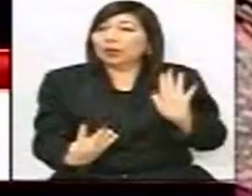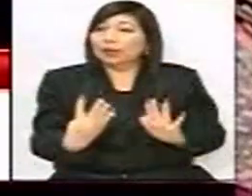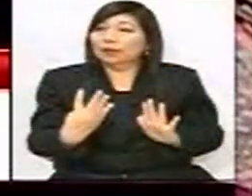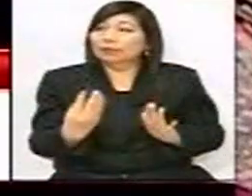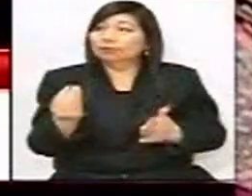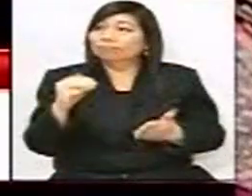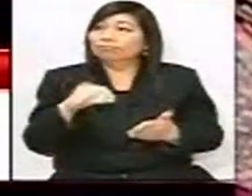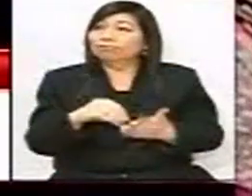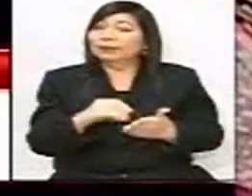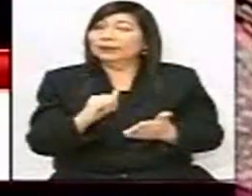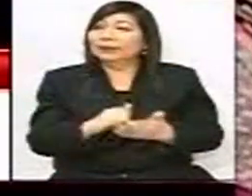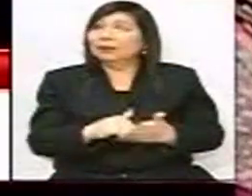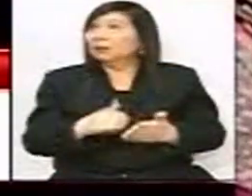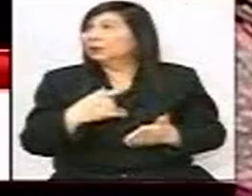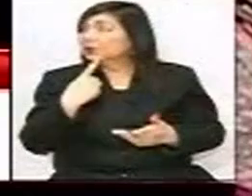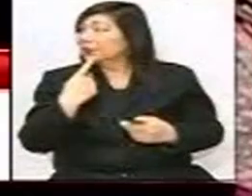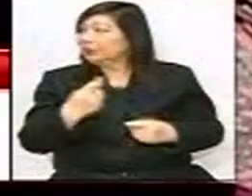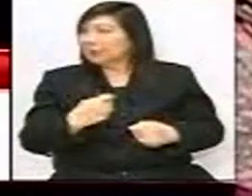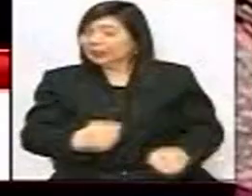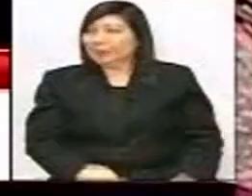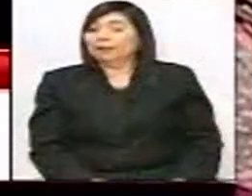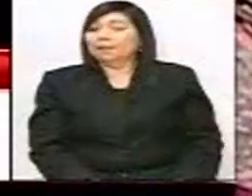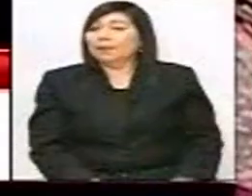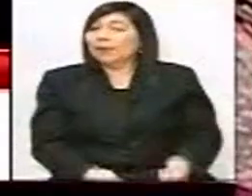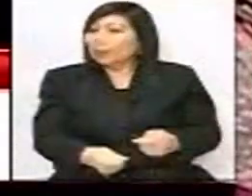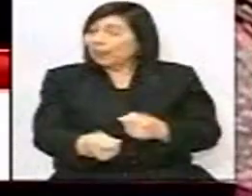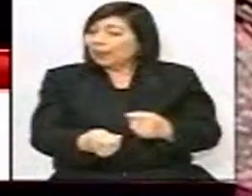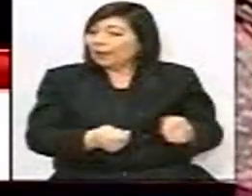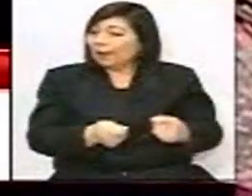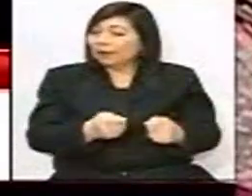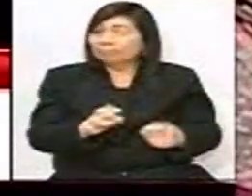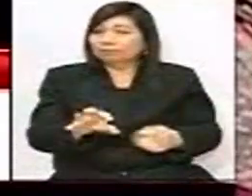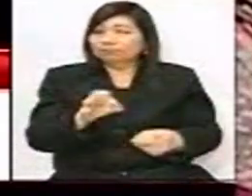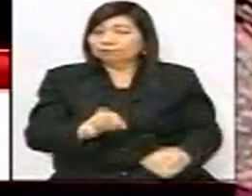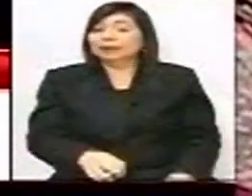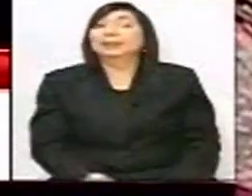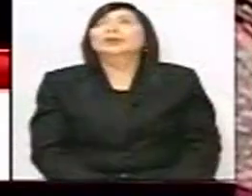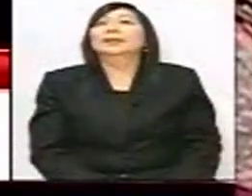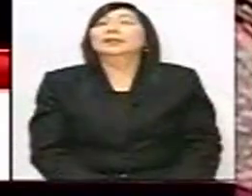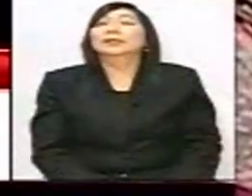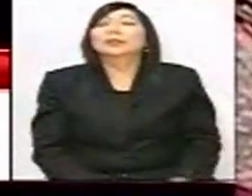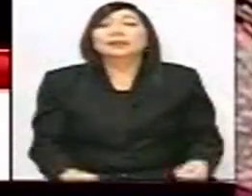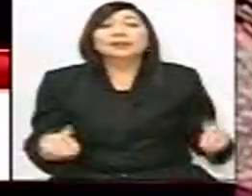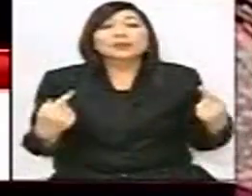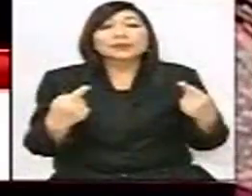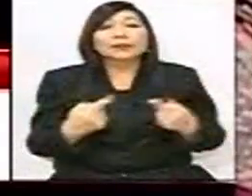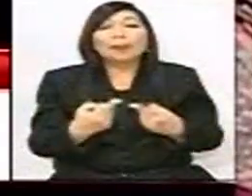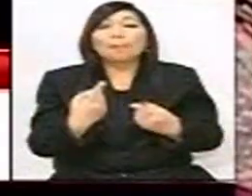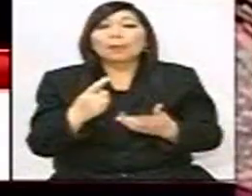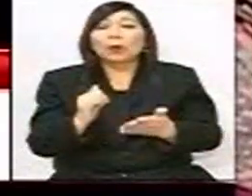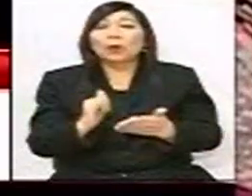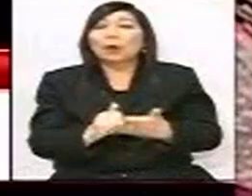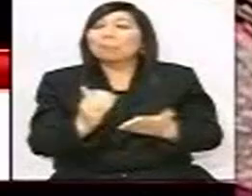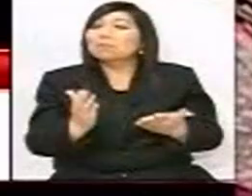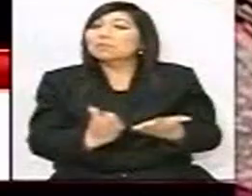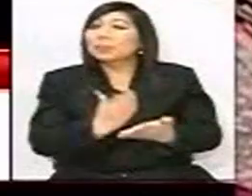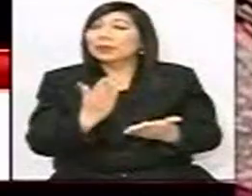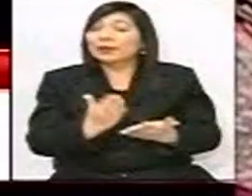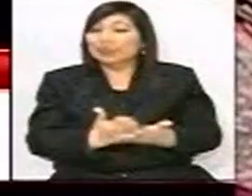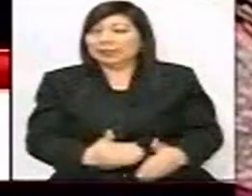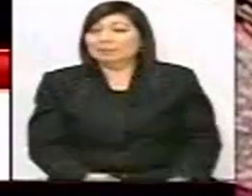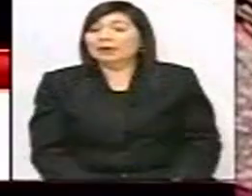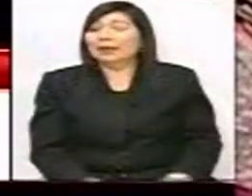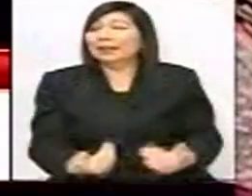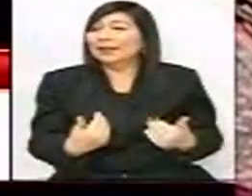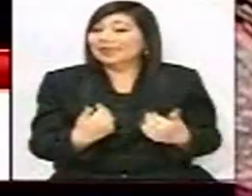de concesiones, pueden ser sometidas a los mecanismos de solución de controversias por la problemática